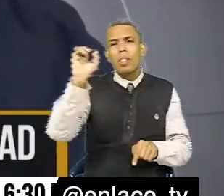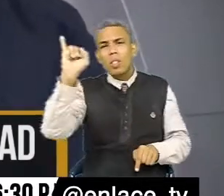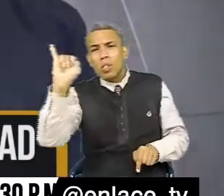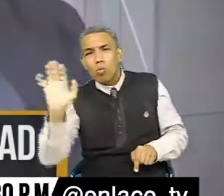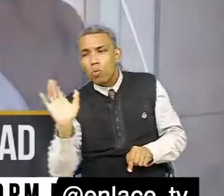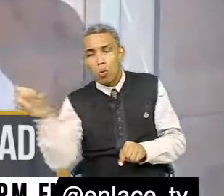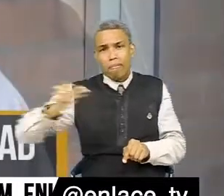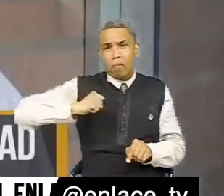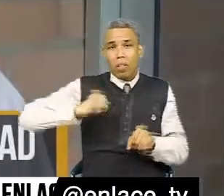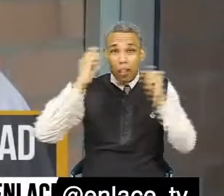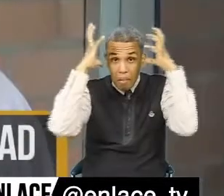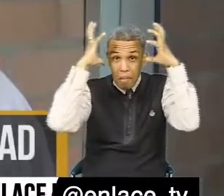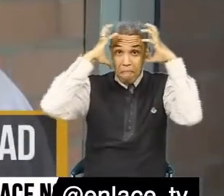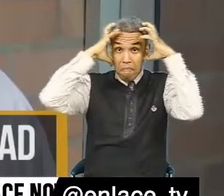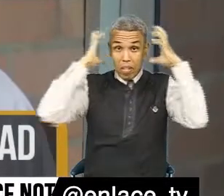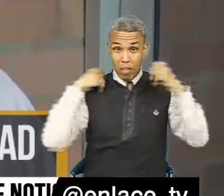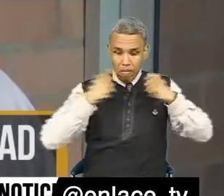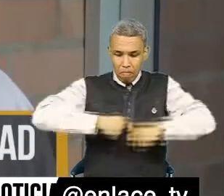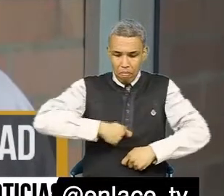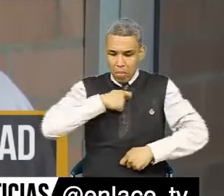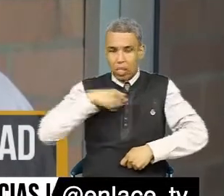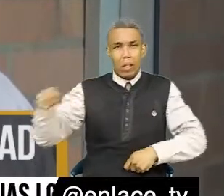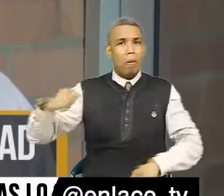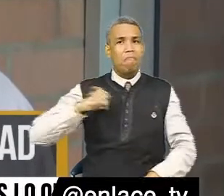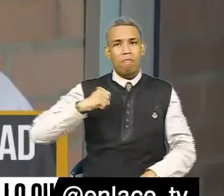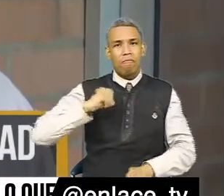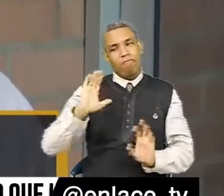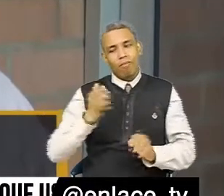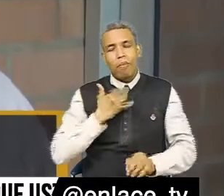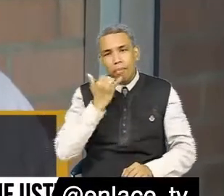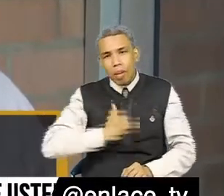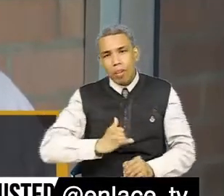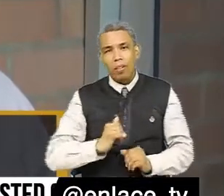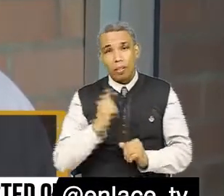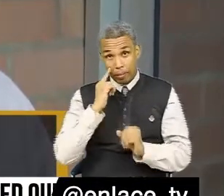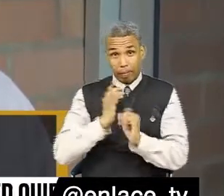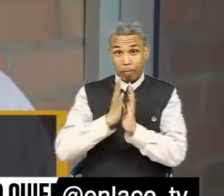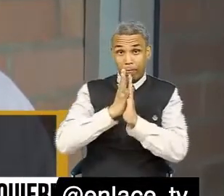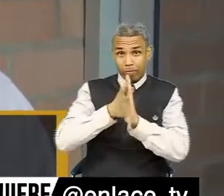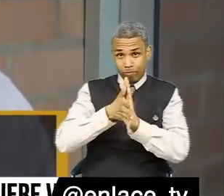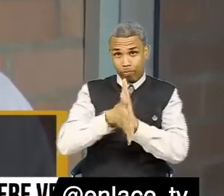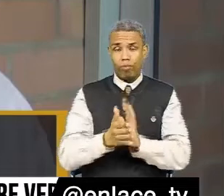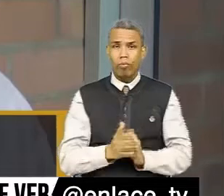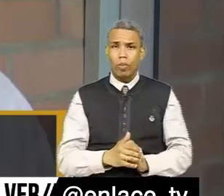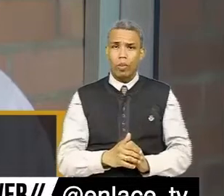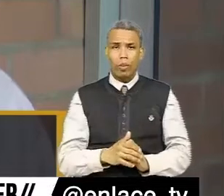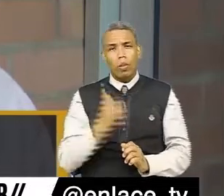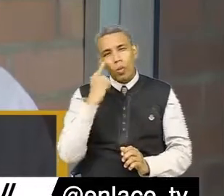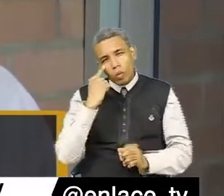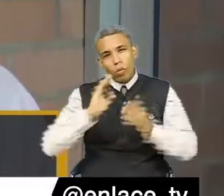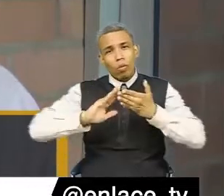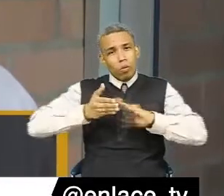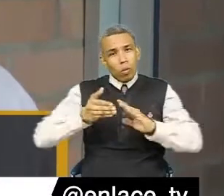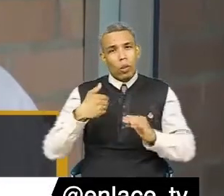esa situación seguimos insistiendo en qué y la ciudadanía tiene que tomar conciencia